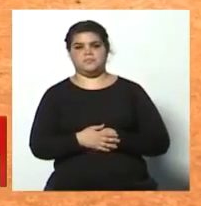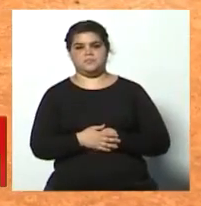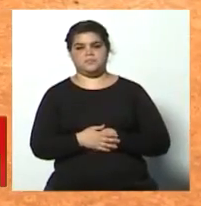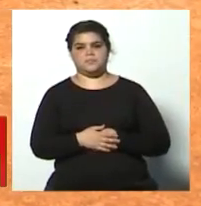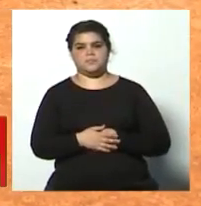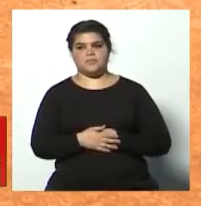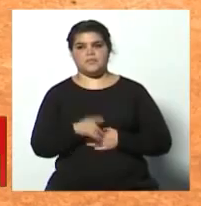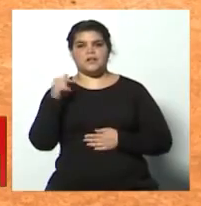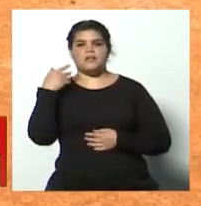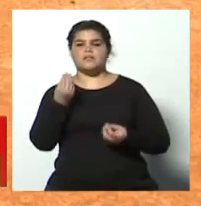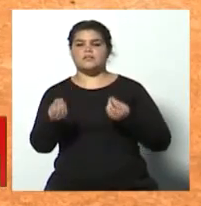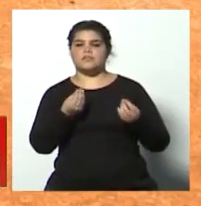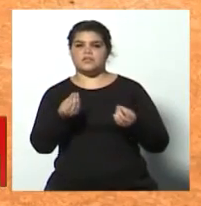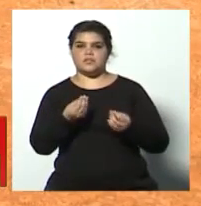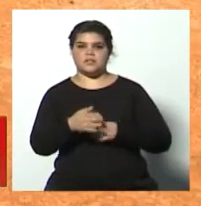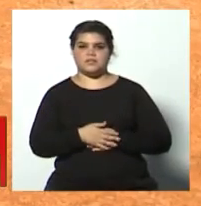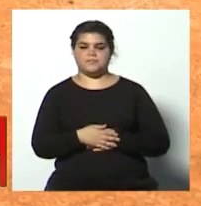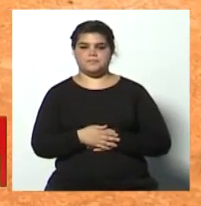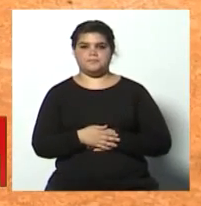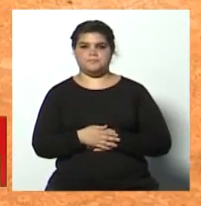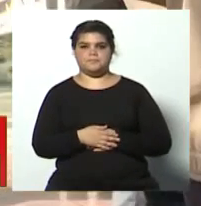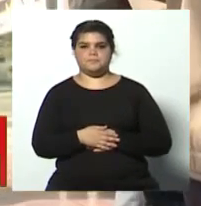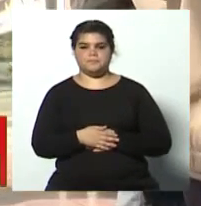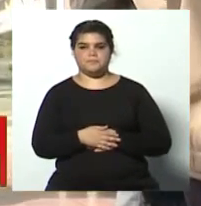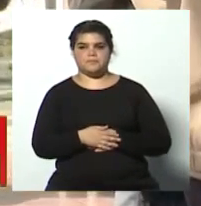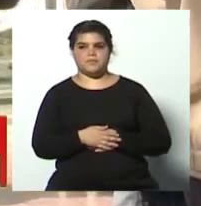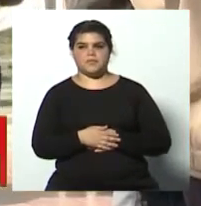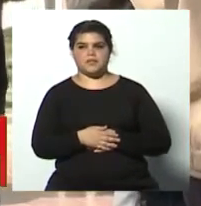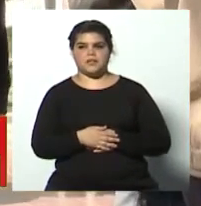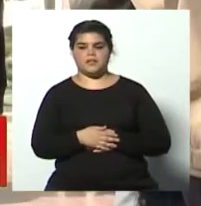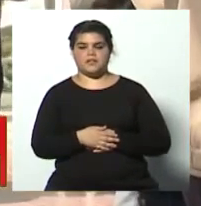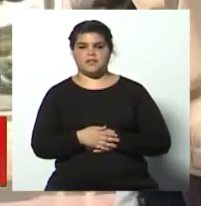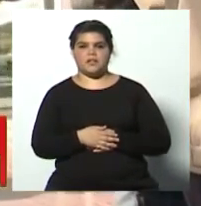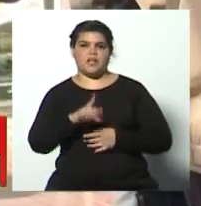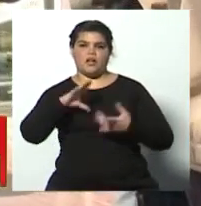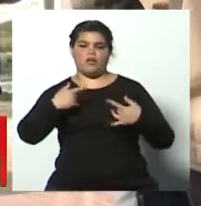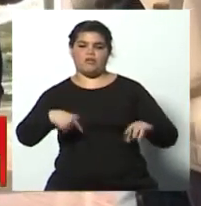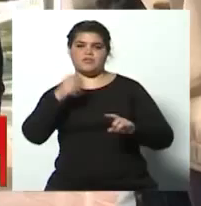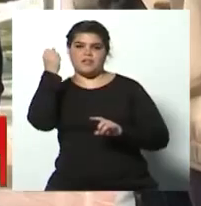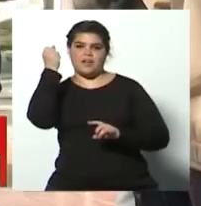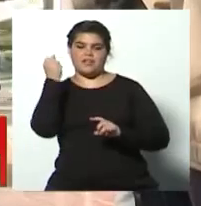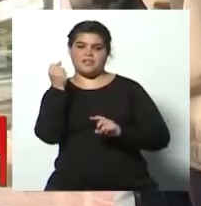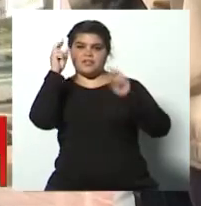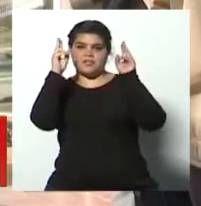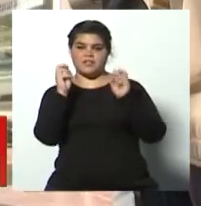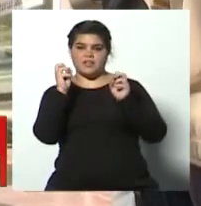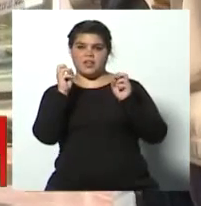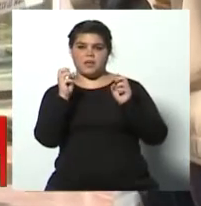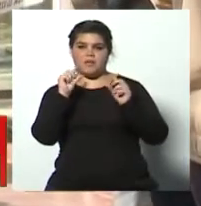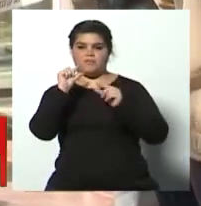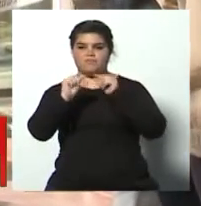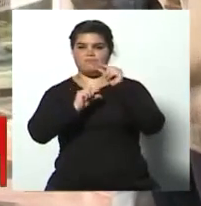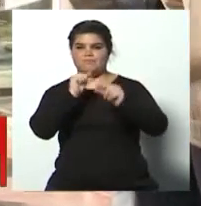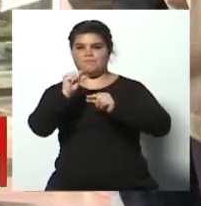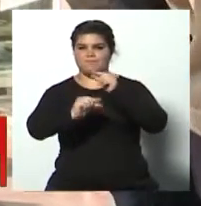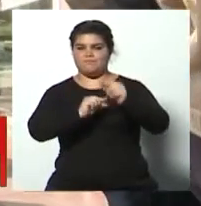cual provocará, digamos, mayor desaceleración en la actividad económica. Y en eso no creo que haya casi